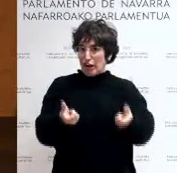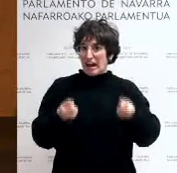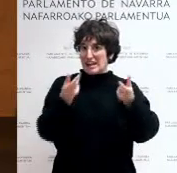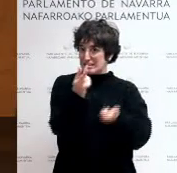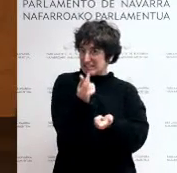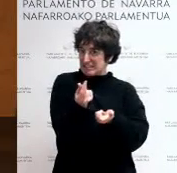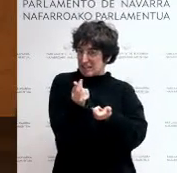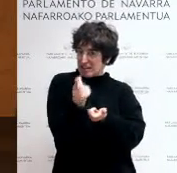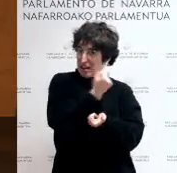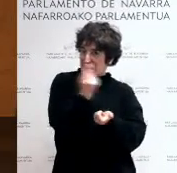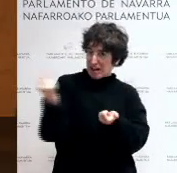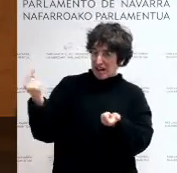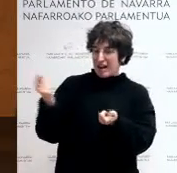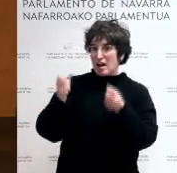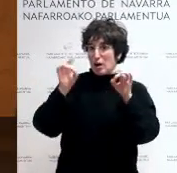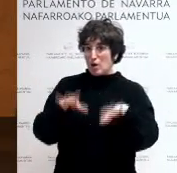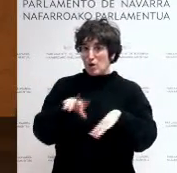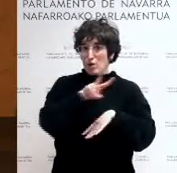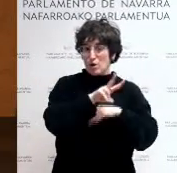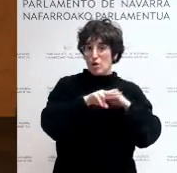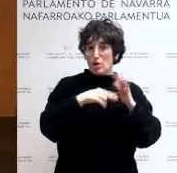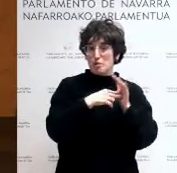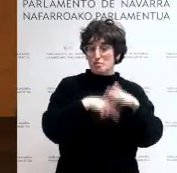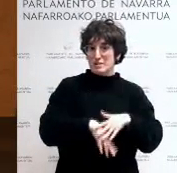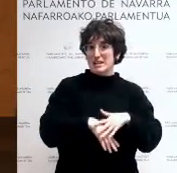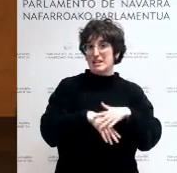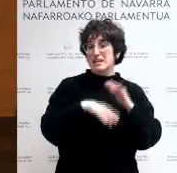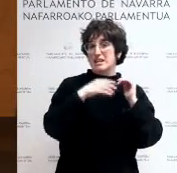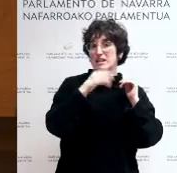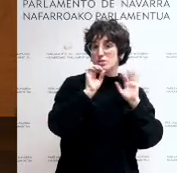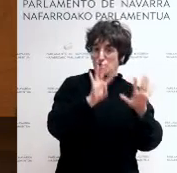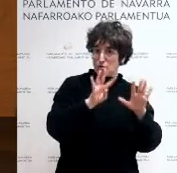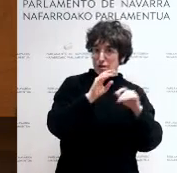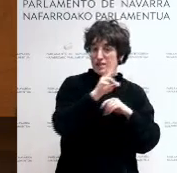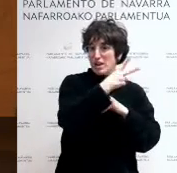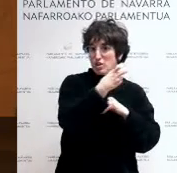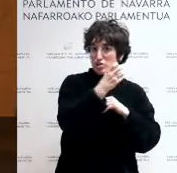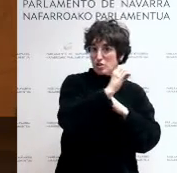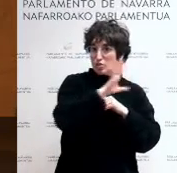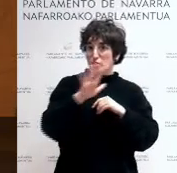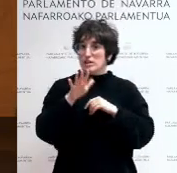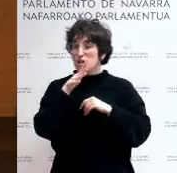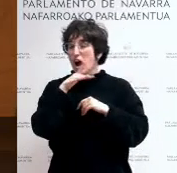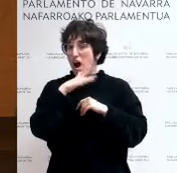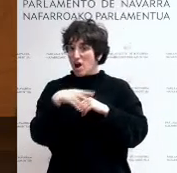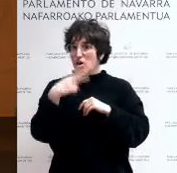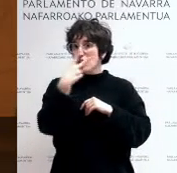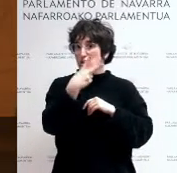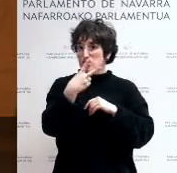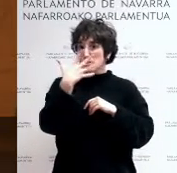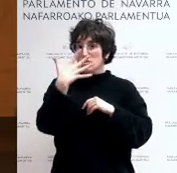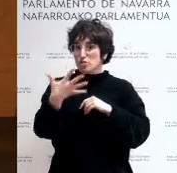en 2009 había 204 radiólogos en Euskadi, ahora mismo hay 254. Han tenido un incremento